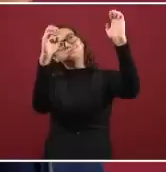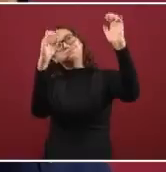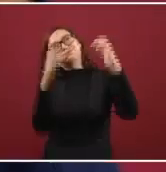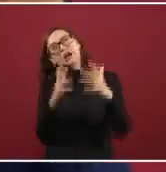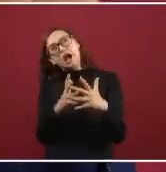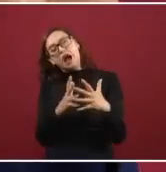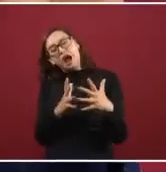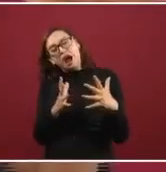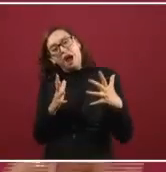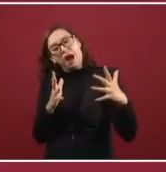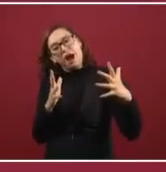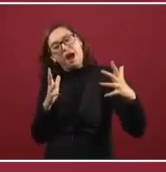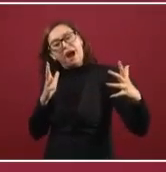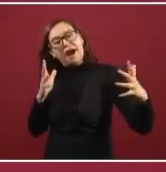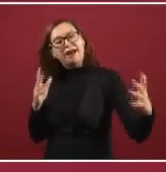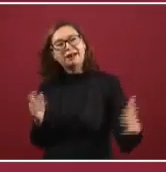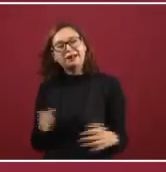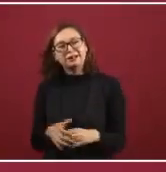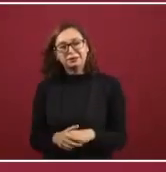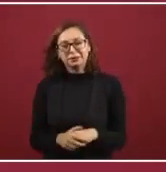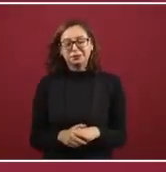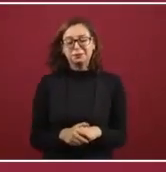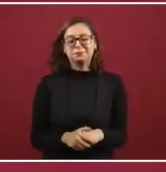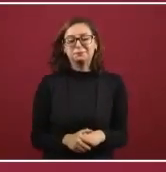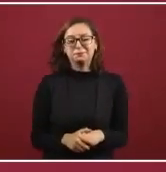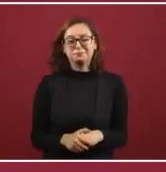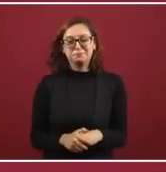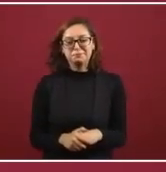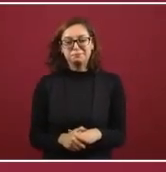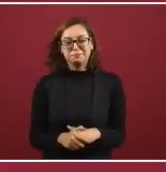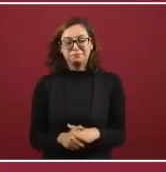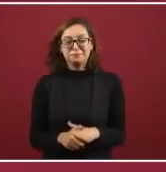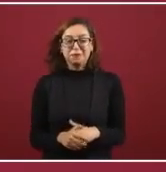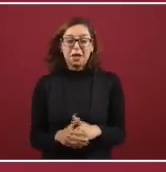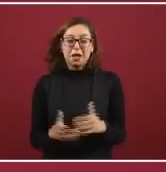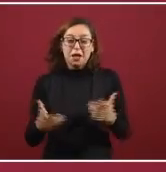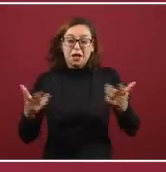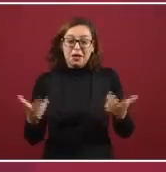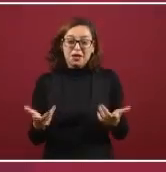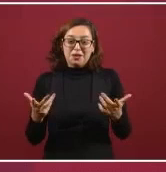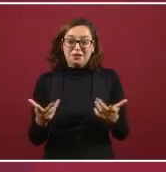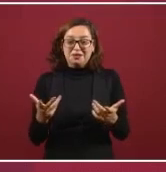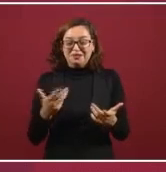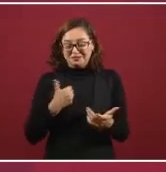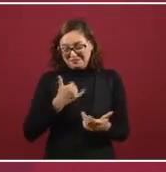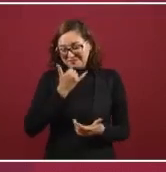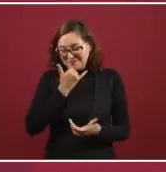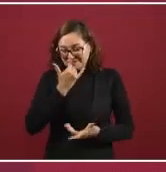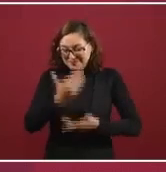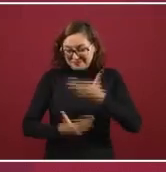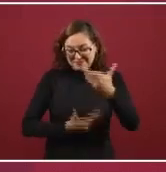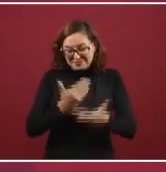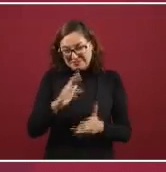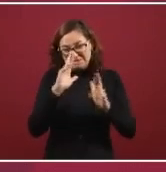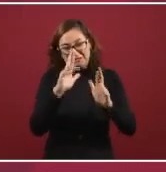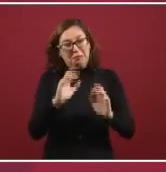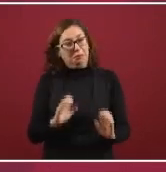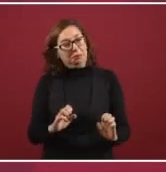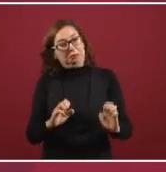Es un palacio, y yo diría, pero esto con todo respeto, de mal gusto,